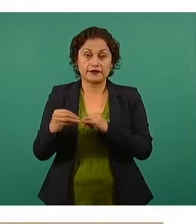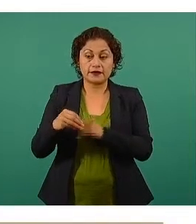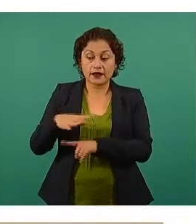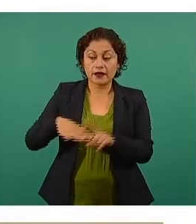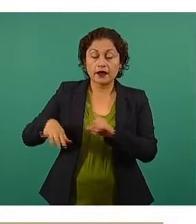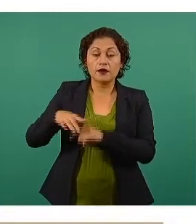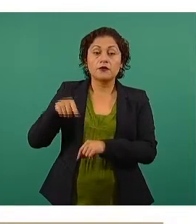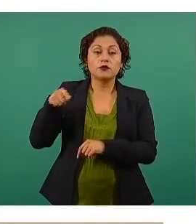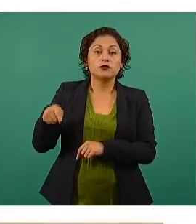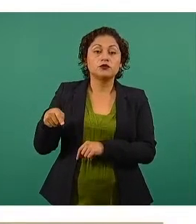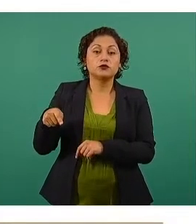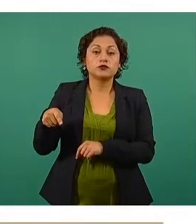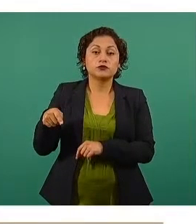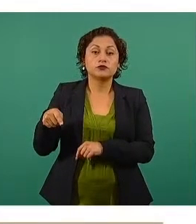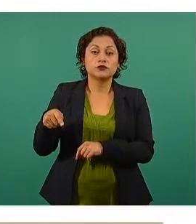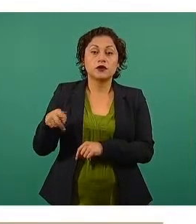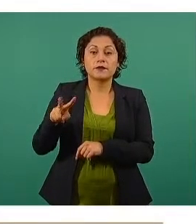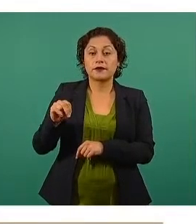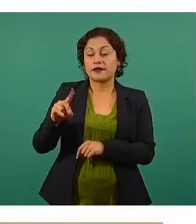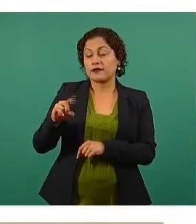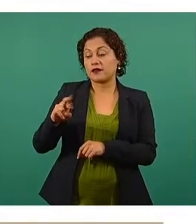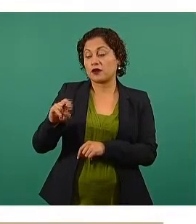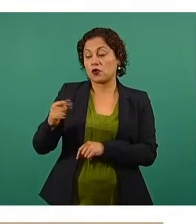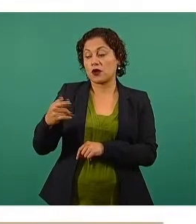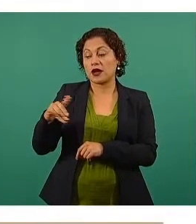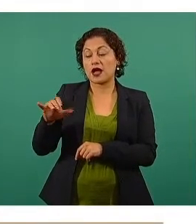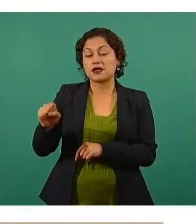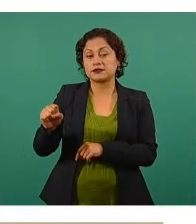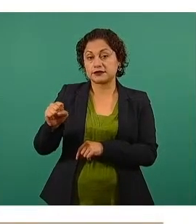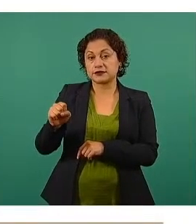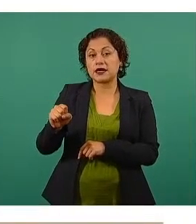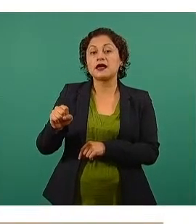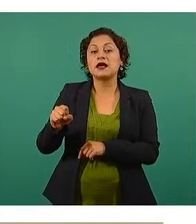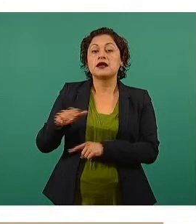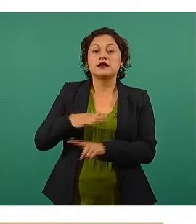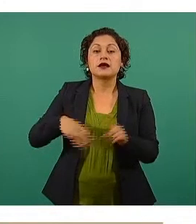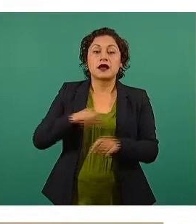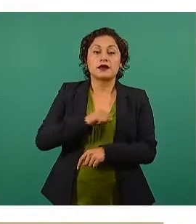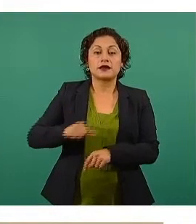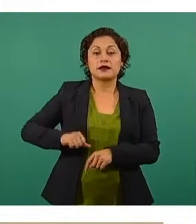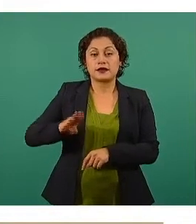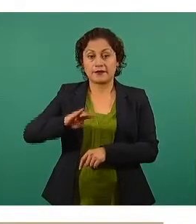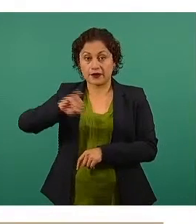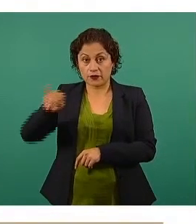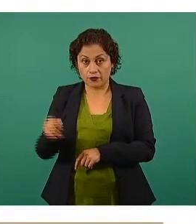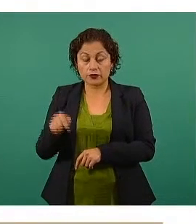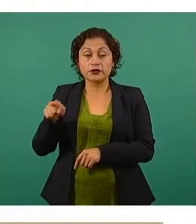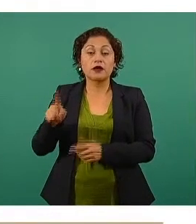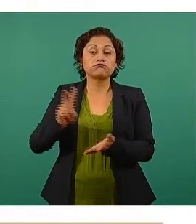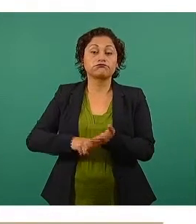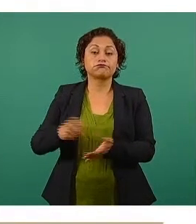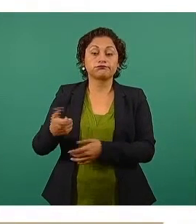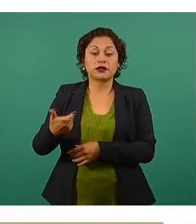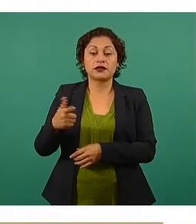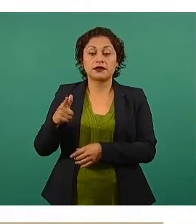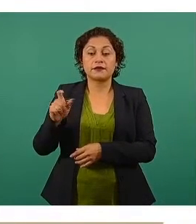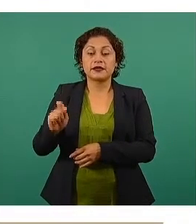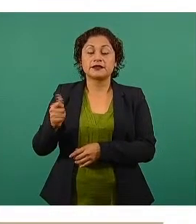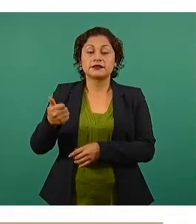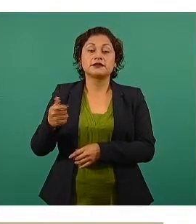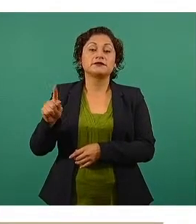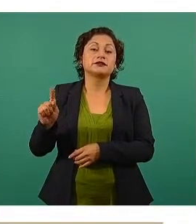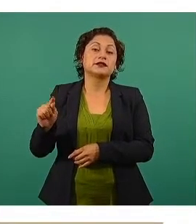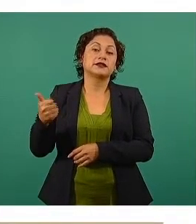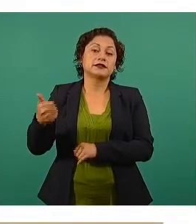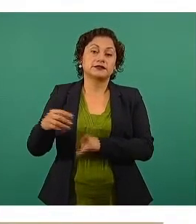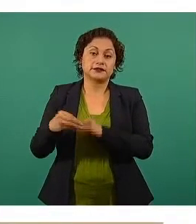en la estación de servicio Vidrio Gas, en Benito Juárez, Ciudad de México, con un precio de 26 pesos 76 centavos